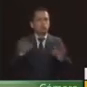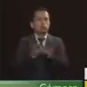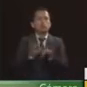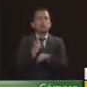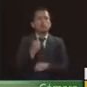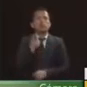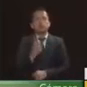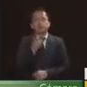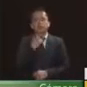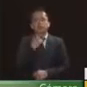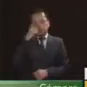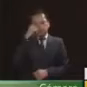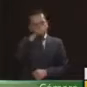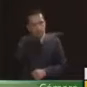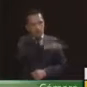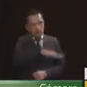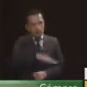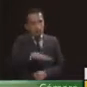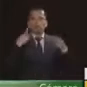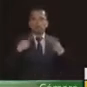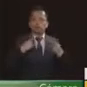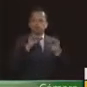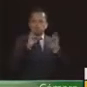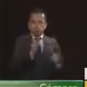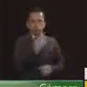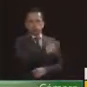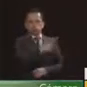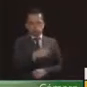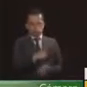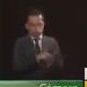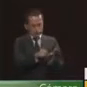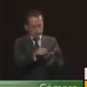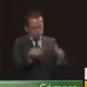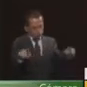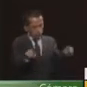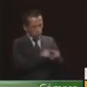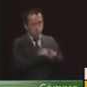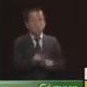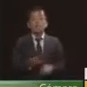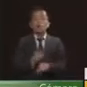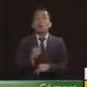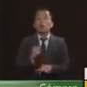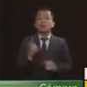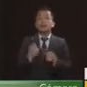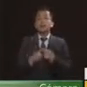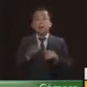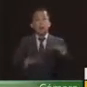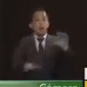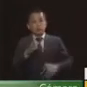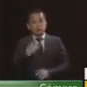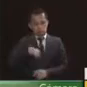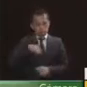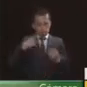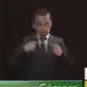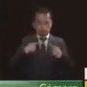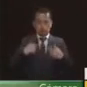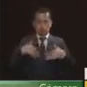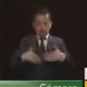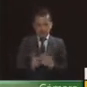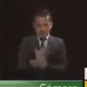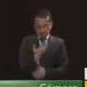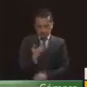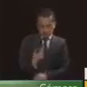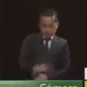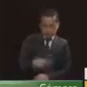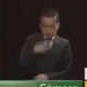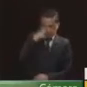de derechos entre quienes nacimos en este país y quienes, por las circunstancias, adoptaron nuestra